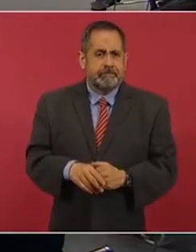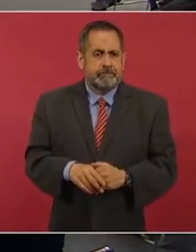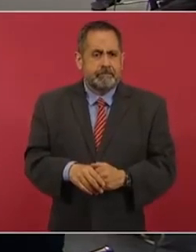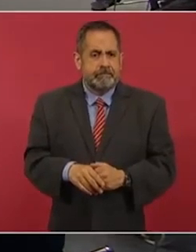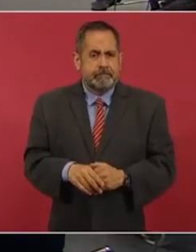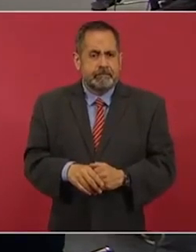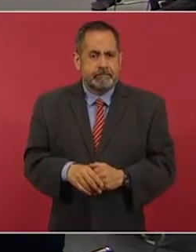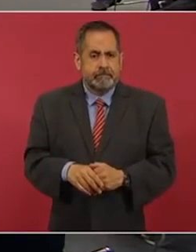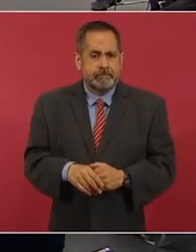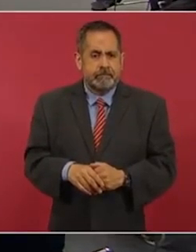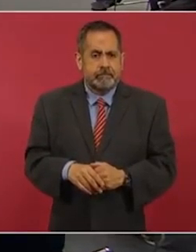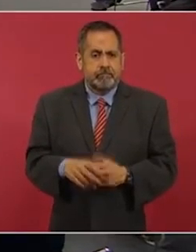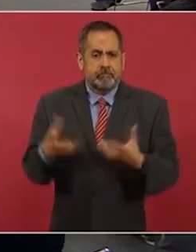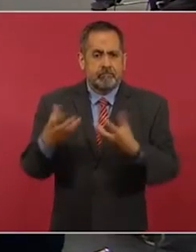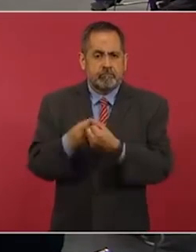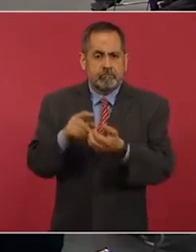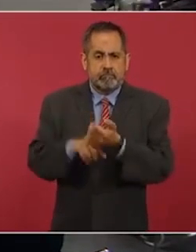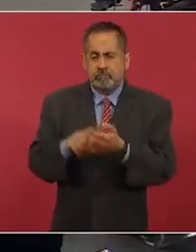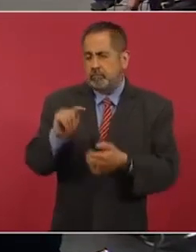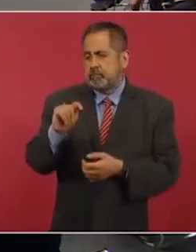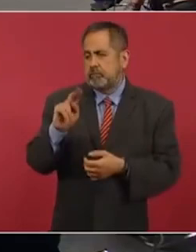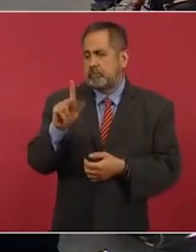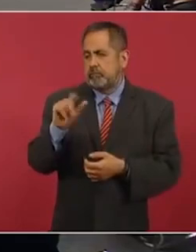Pertenece a Tulum.